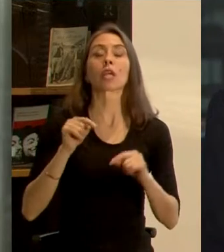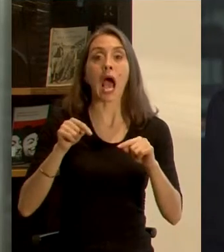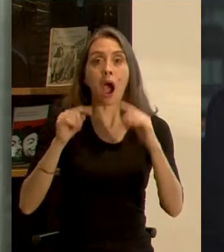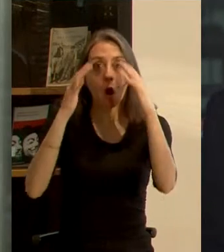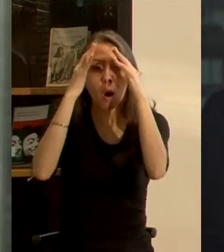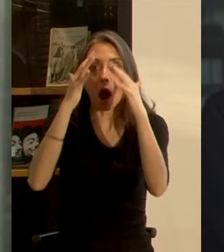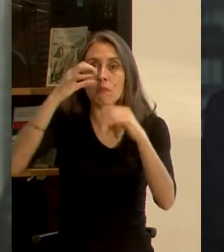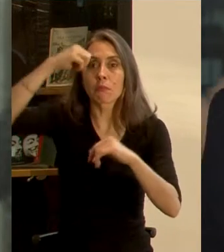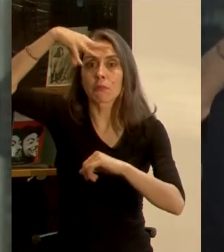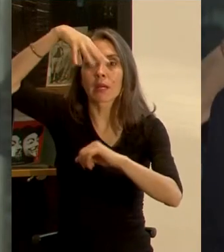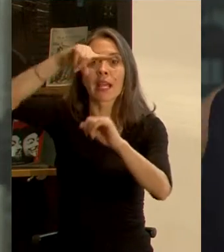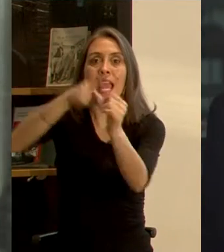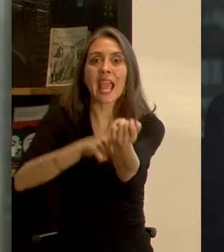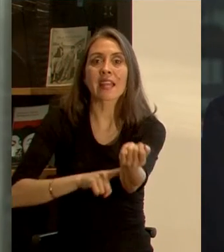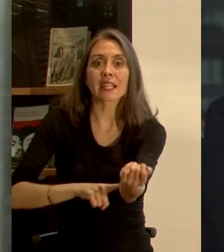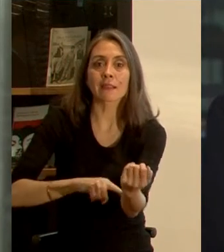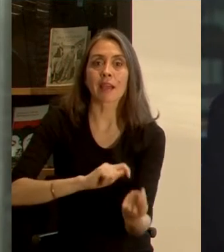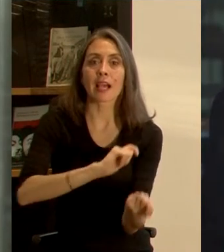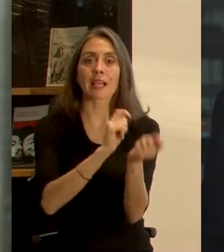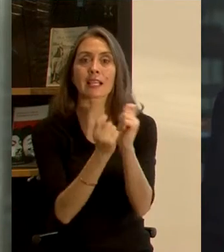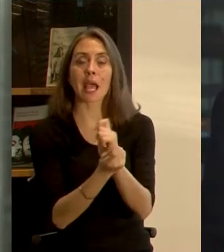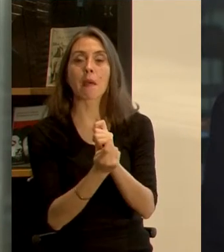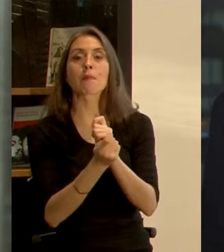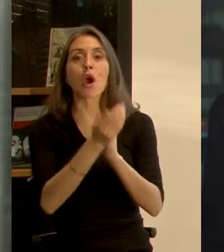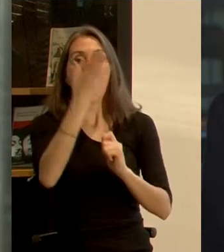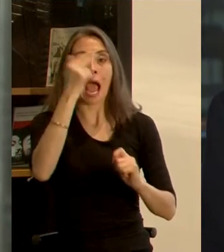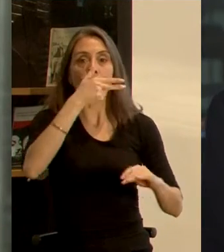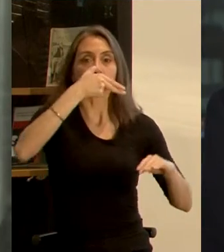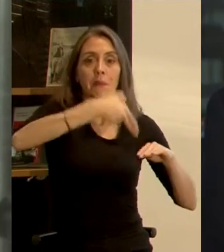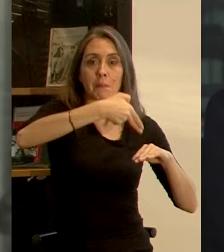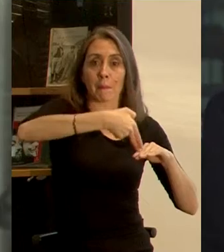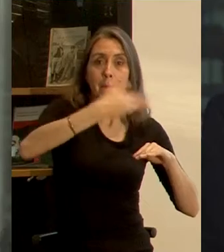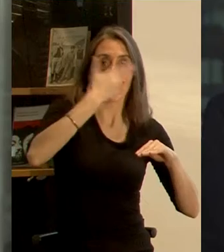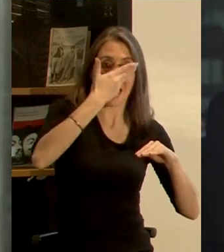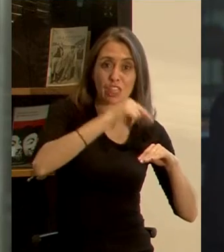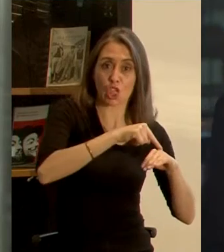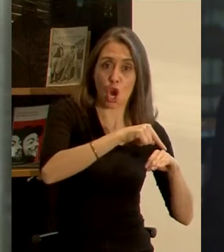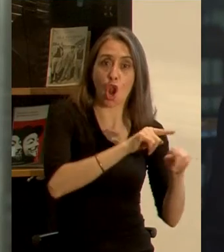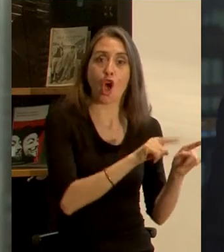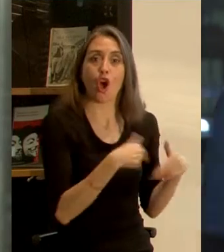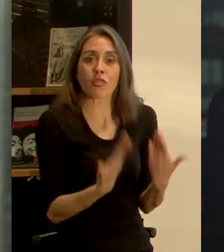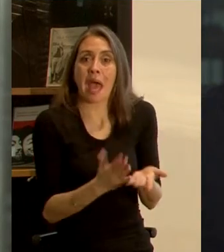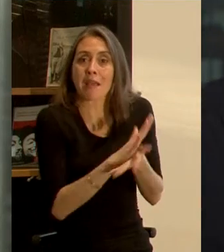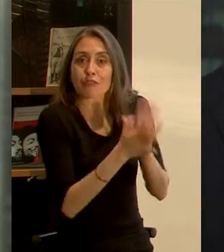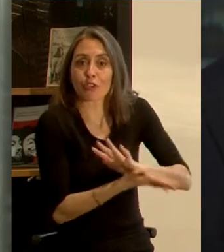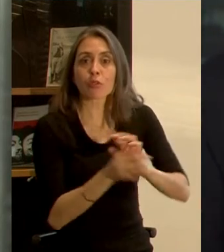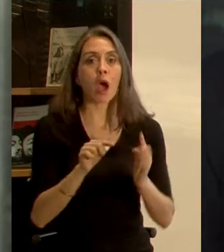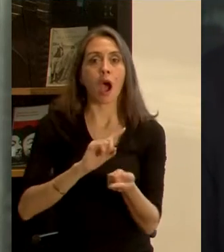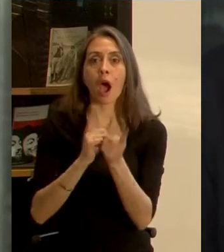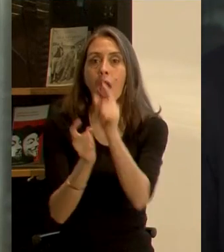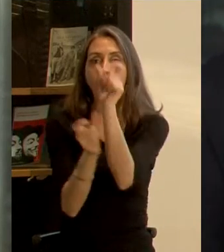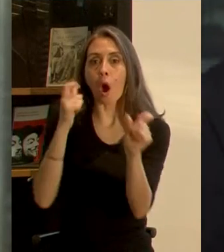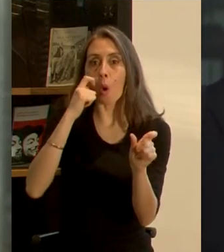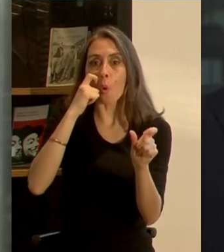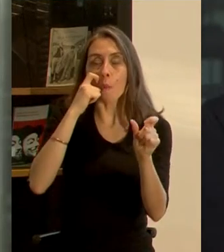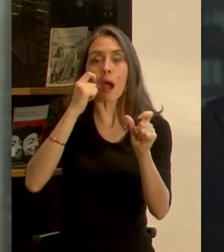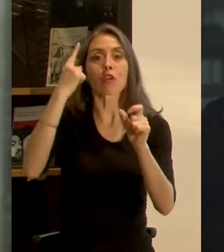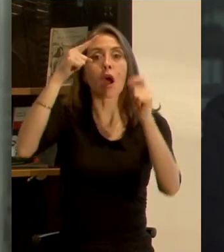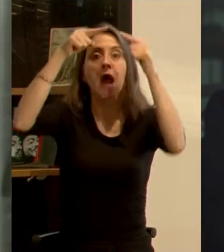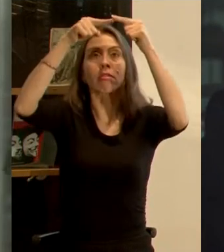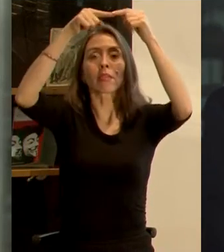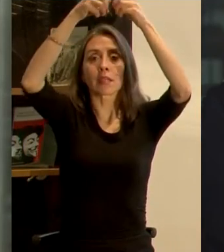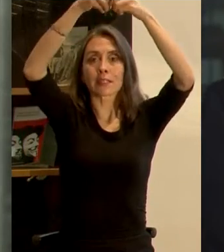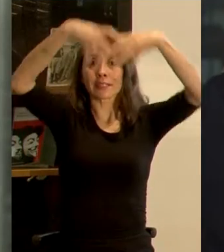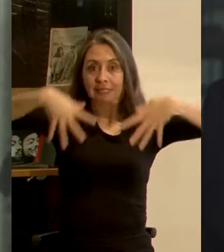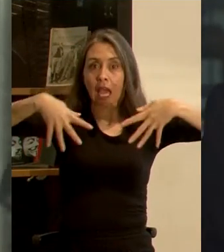energéticas? Y lo que cambió fue la civilización vertical del petróleo y viene ahora una civilización mucho más horizontal, que